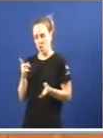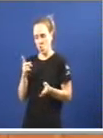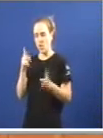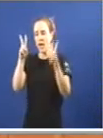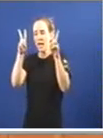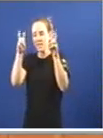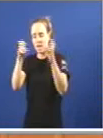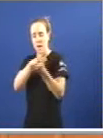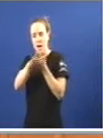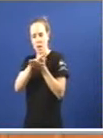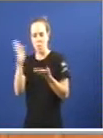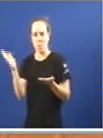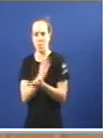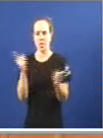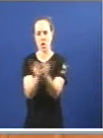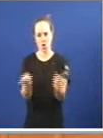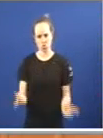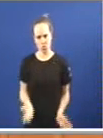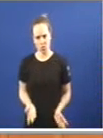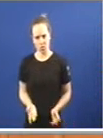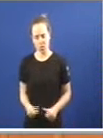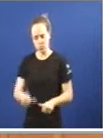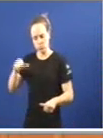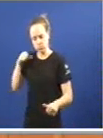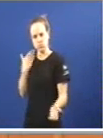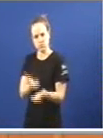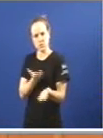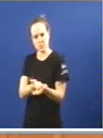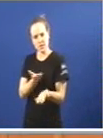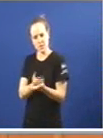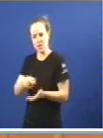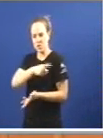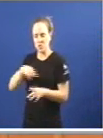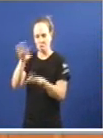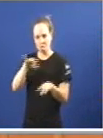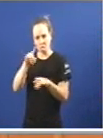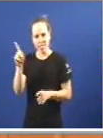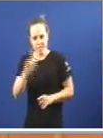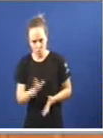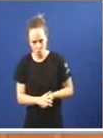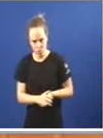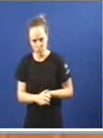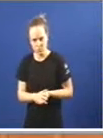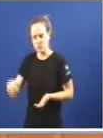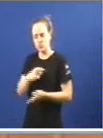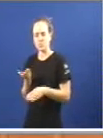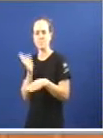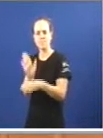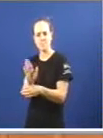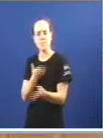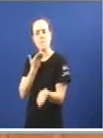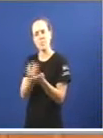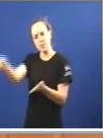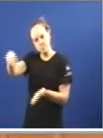acumulaba en esta comparecencia no os lo queremos facer demagogia con este tema sí o traemos y pedimos a su comparecencia